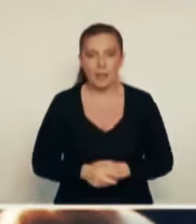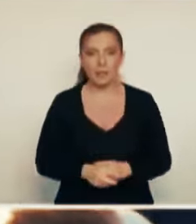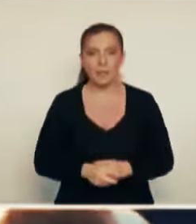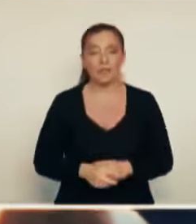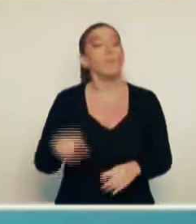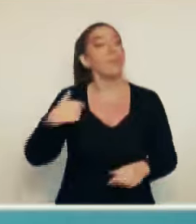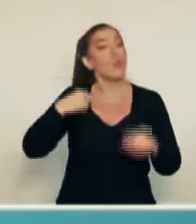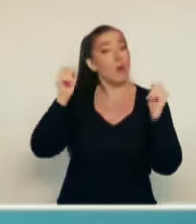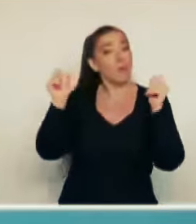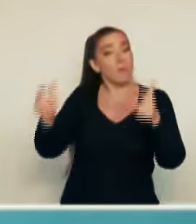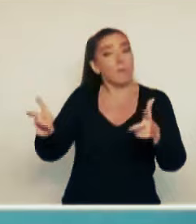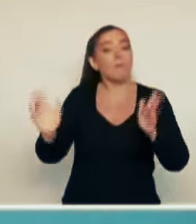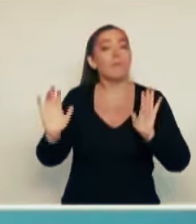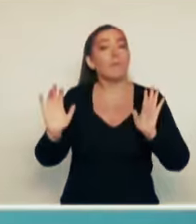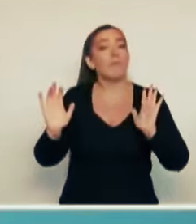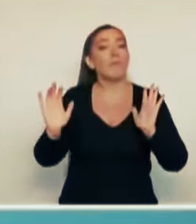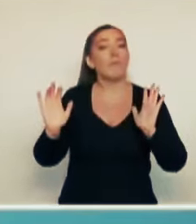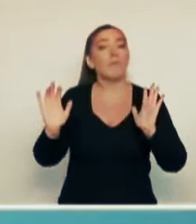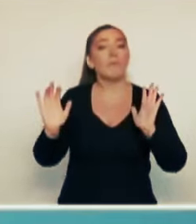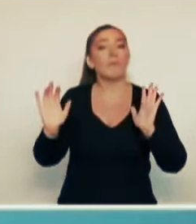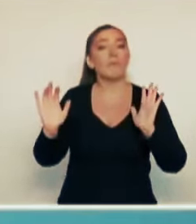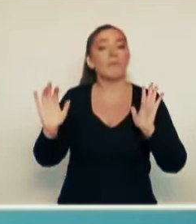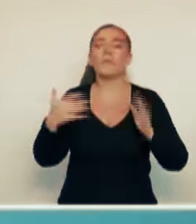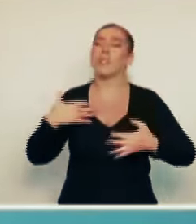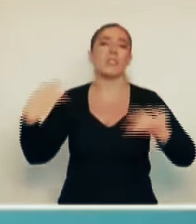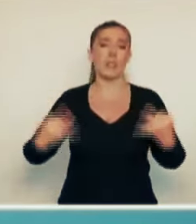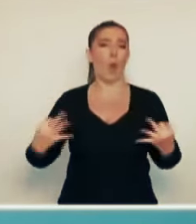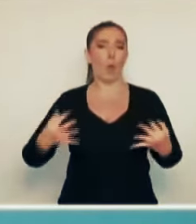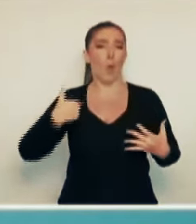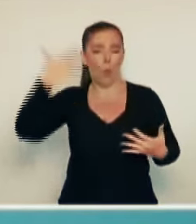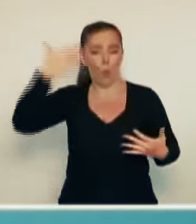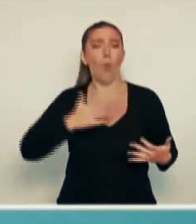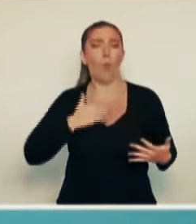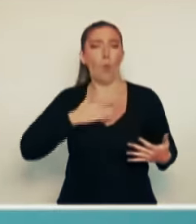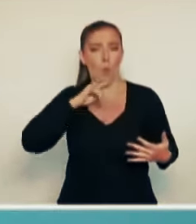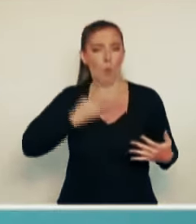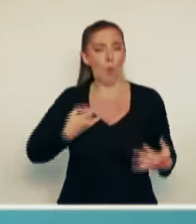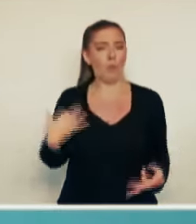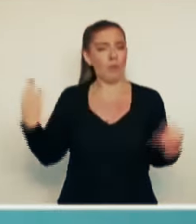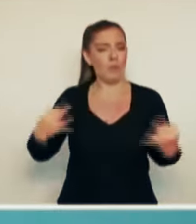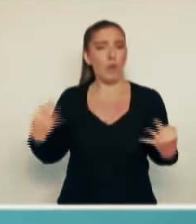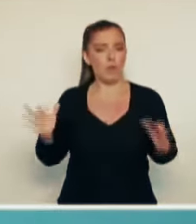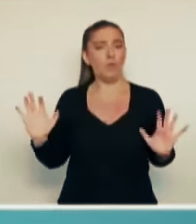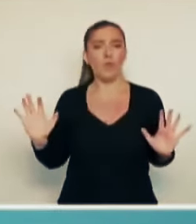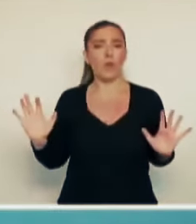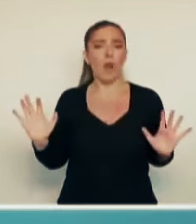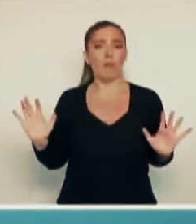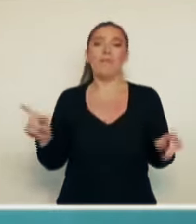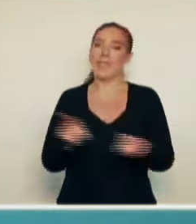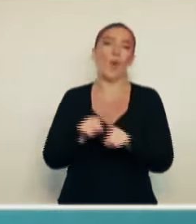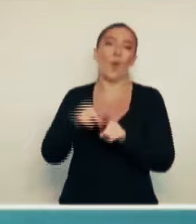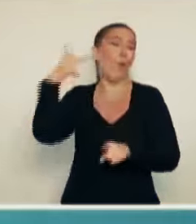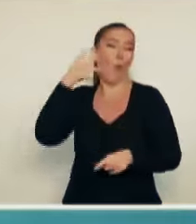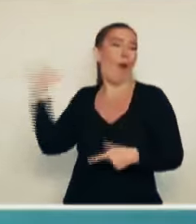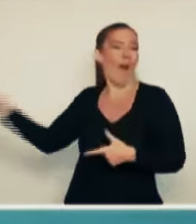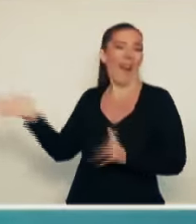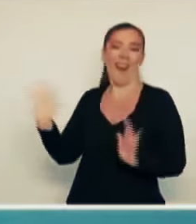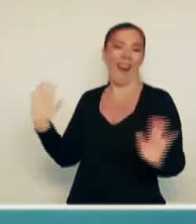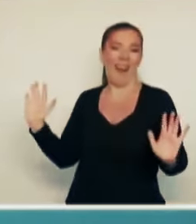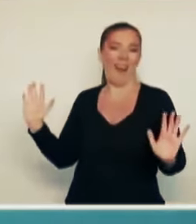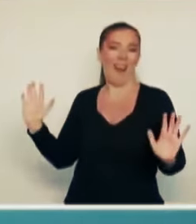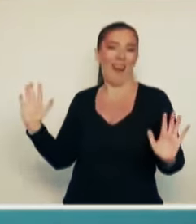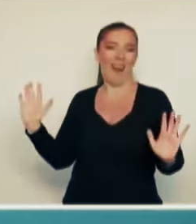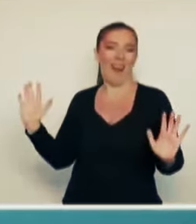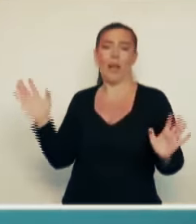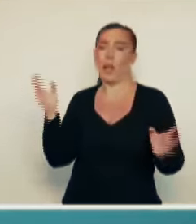Y yo les dije, muy segura de mí misma, tan segura como era él, que no se